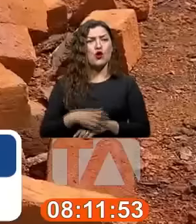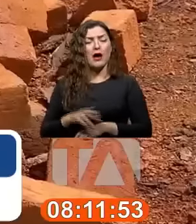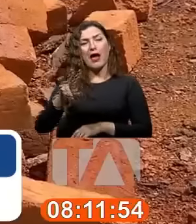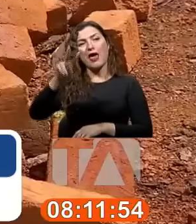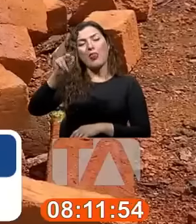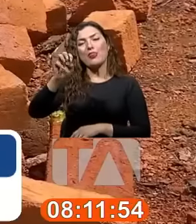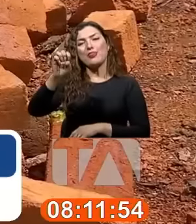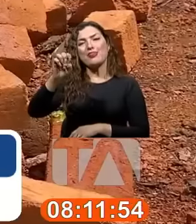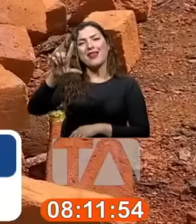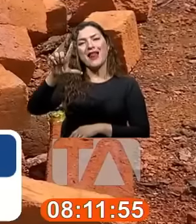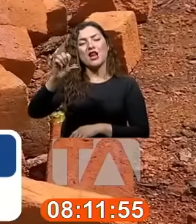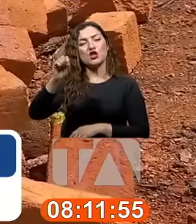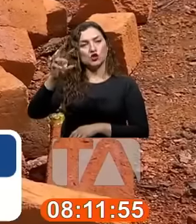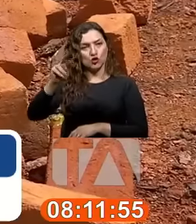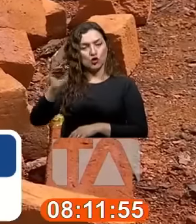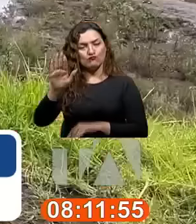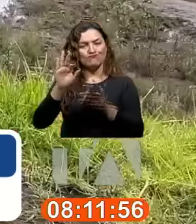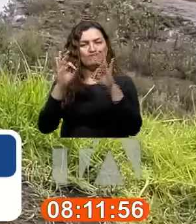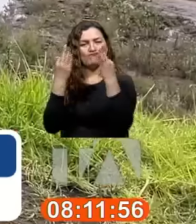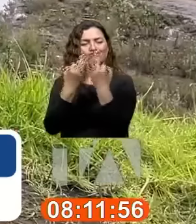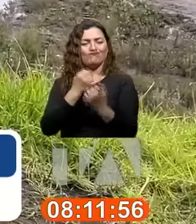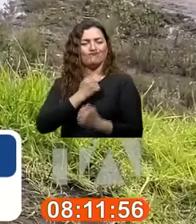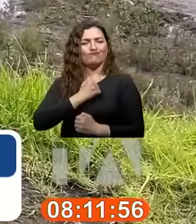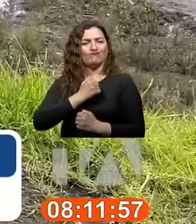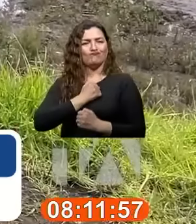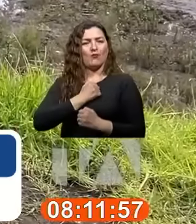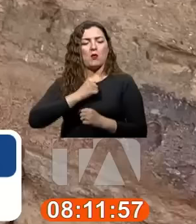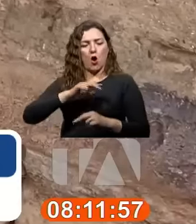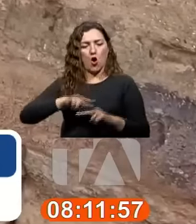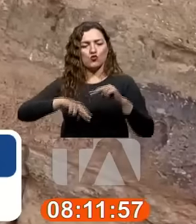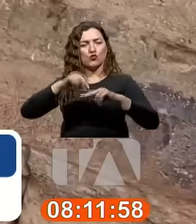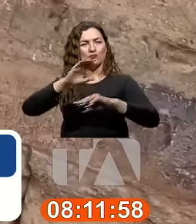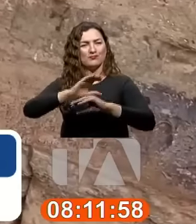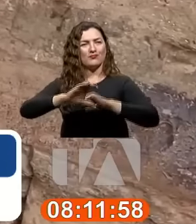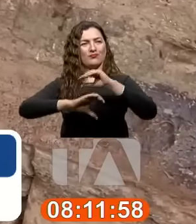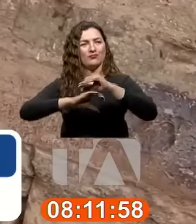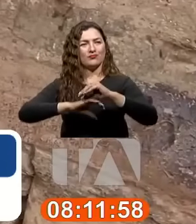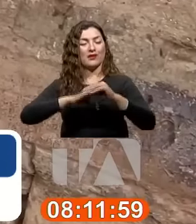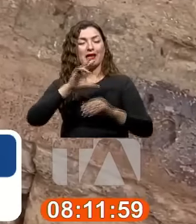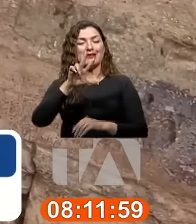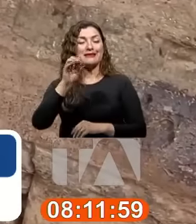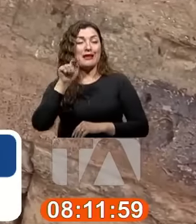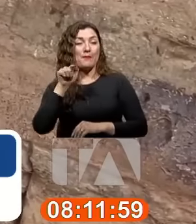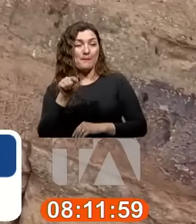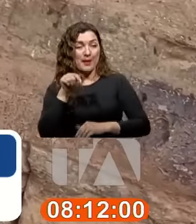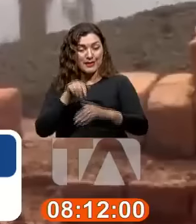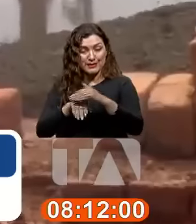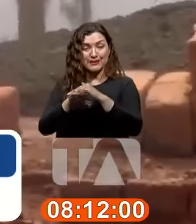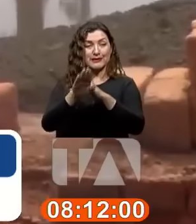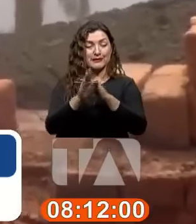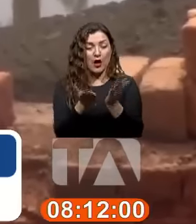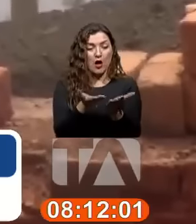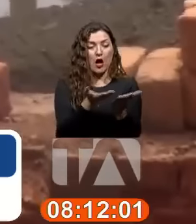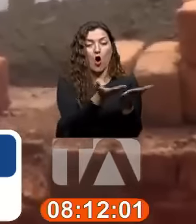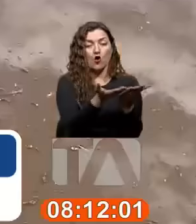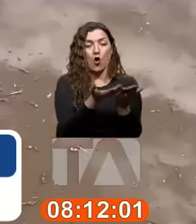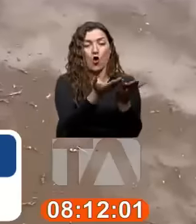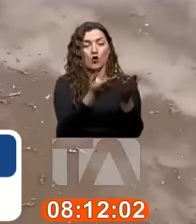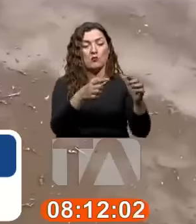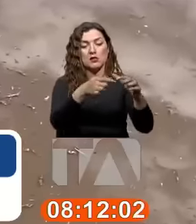familia, propietarios de una fábrica de ladrillos, era su sustento económico. Tenían listos 30.000 para ingresar al horno. No pudieron